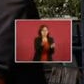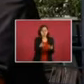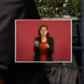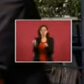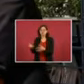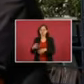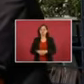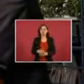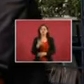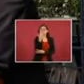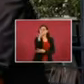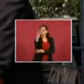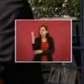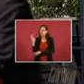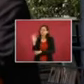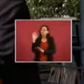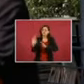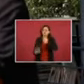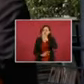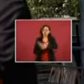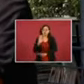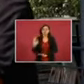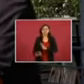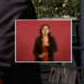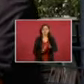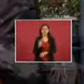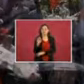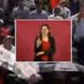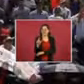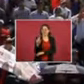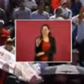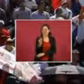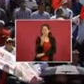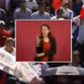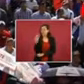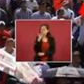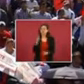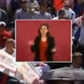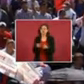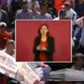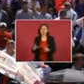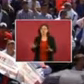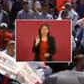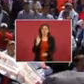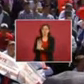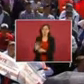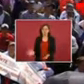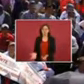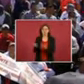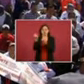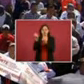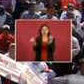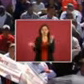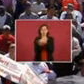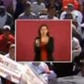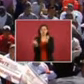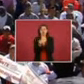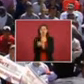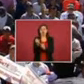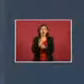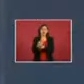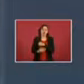Rehabilitamos la selva, el bosque, y rescatamos y protegemos la